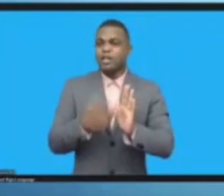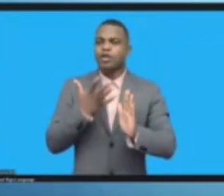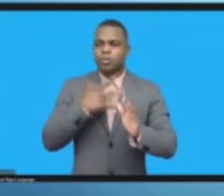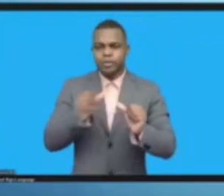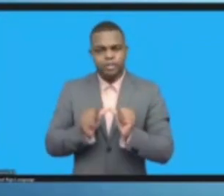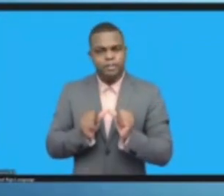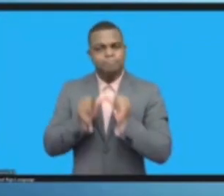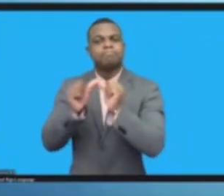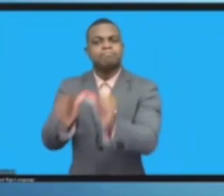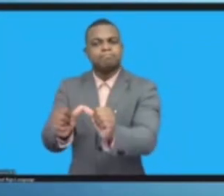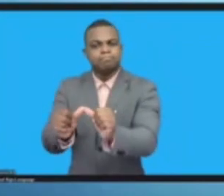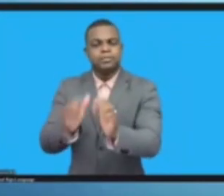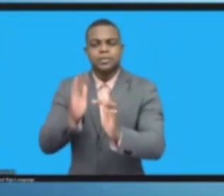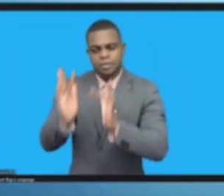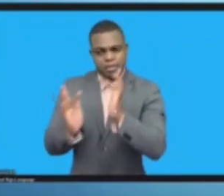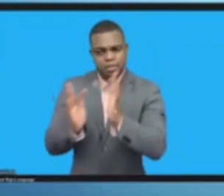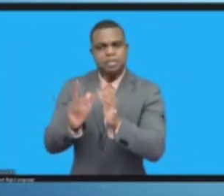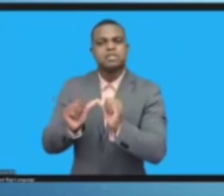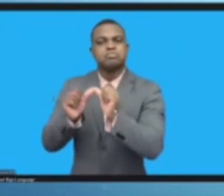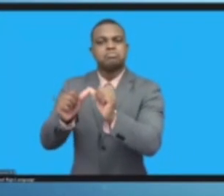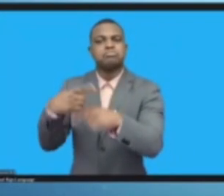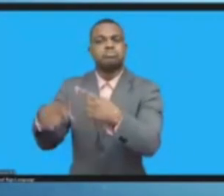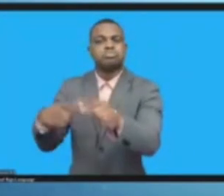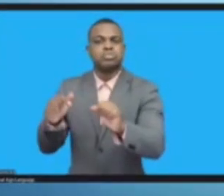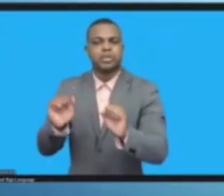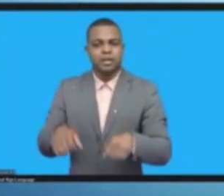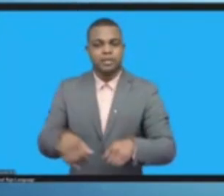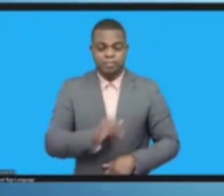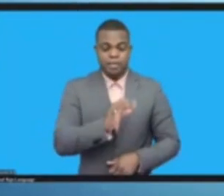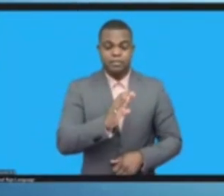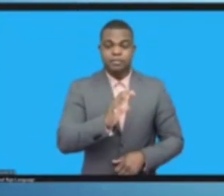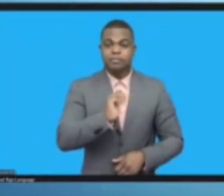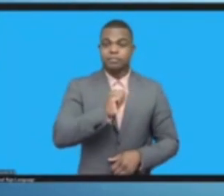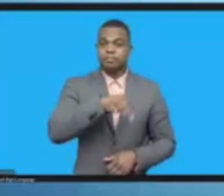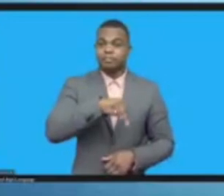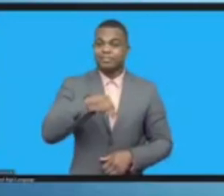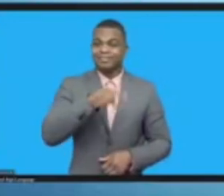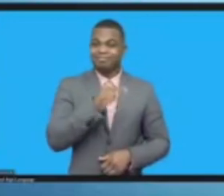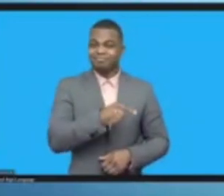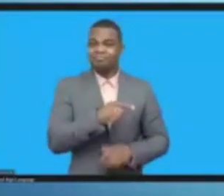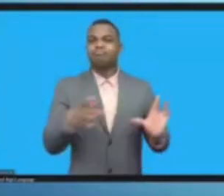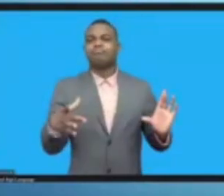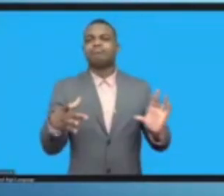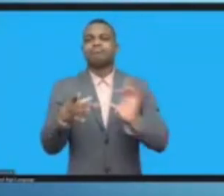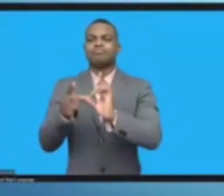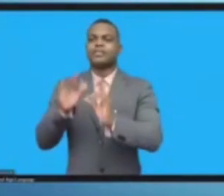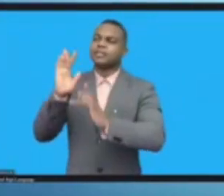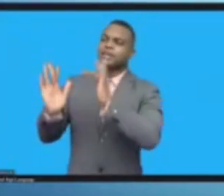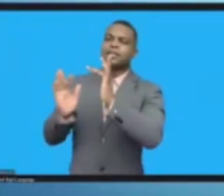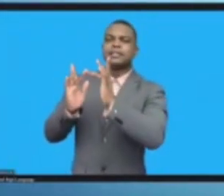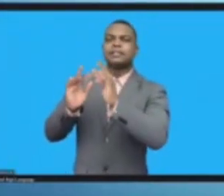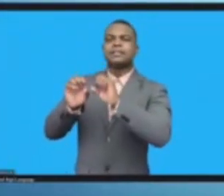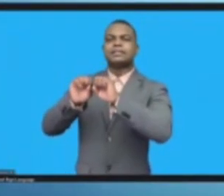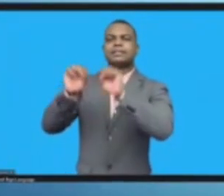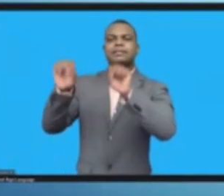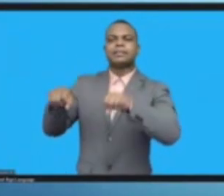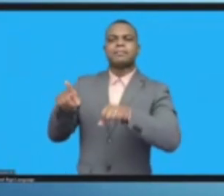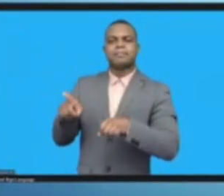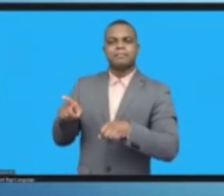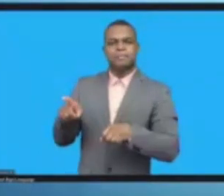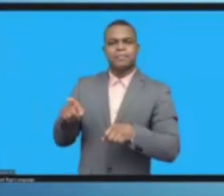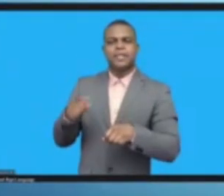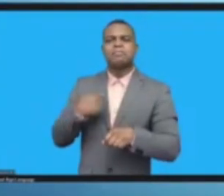reir que forman parte de las comunidades técnicas nosotros trabajamos juntos para dar la capacidad de utilizar internet